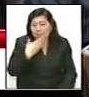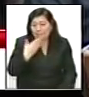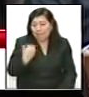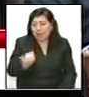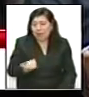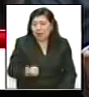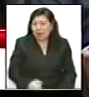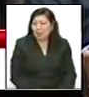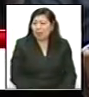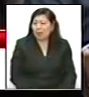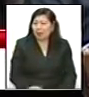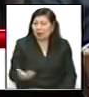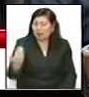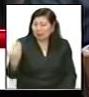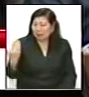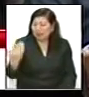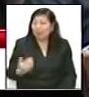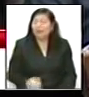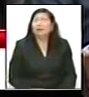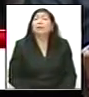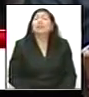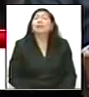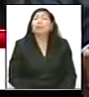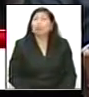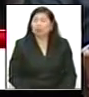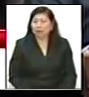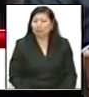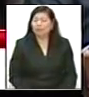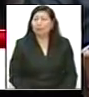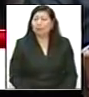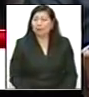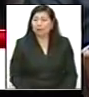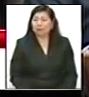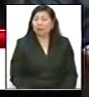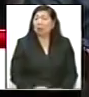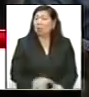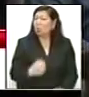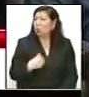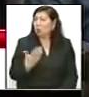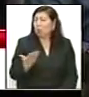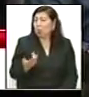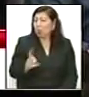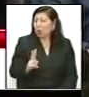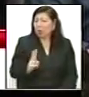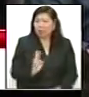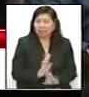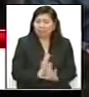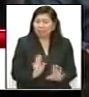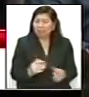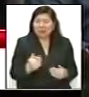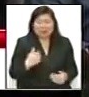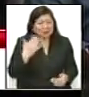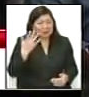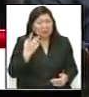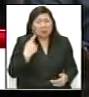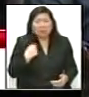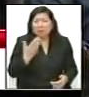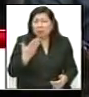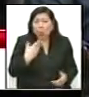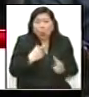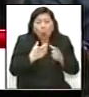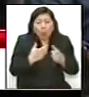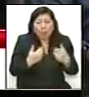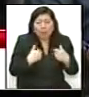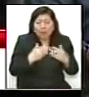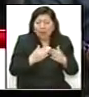estoy amenazada hace rato. Estoy amenazada. Pero yo no he pedido doble seguridad, ni tengo la capacidad para pedir que me resguarden